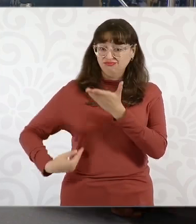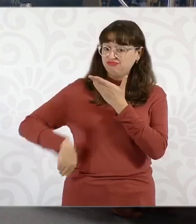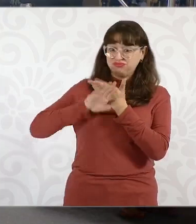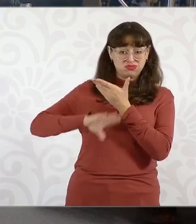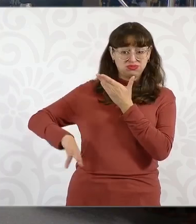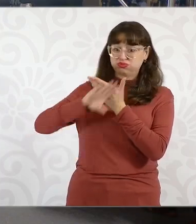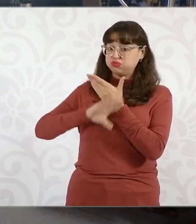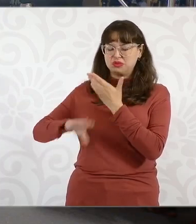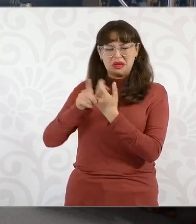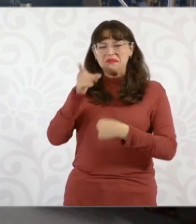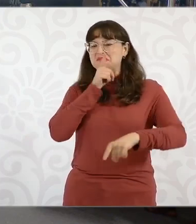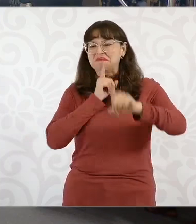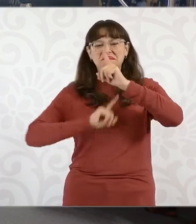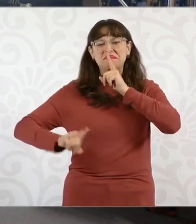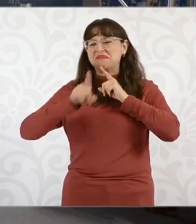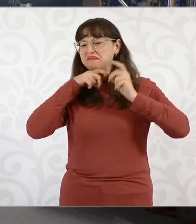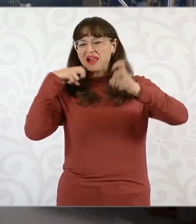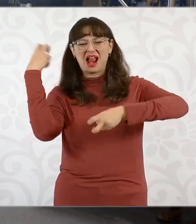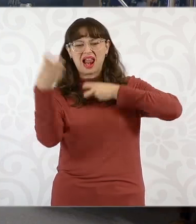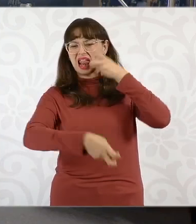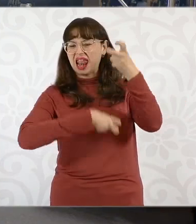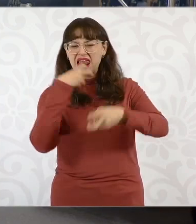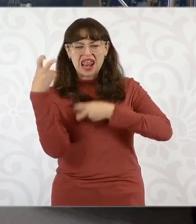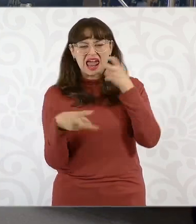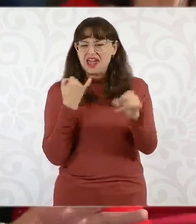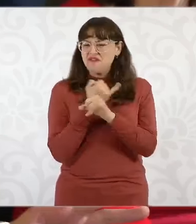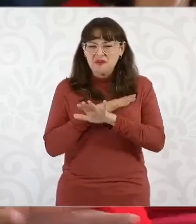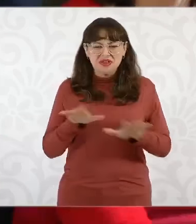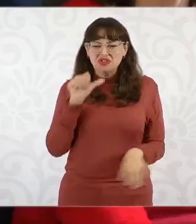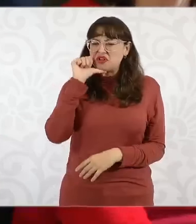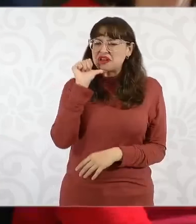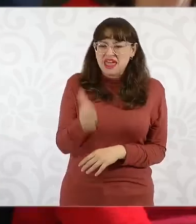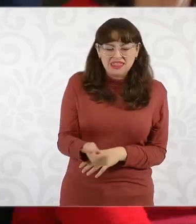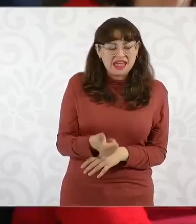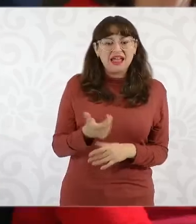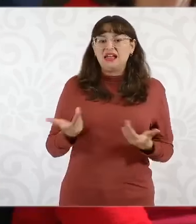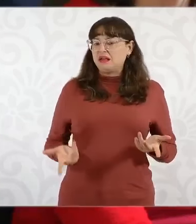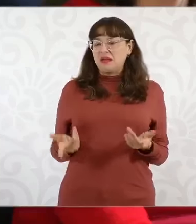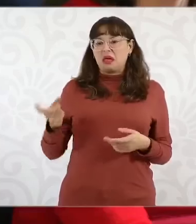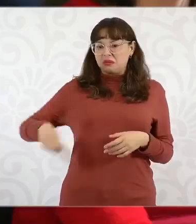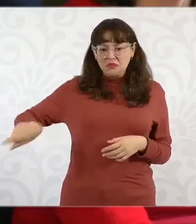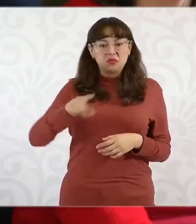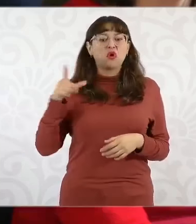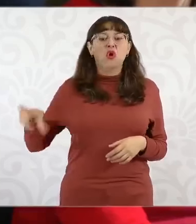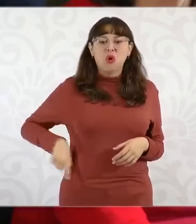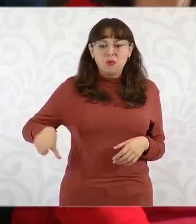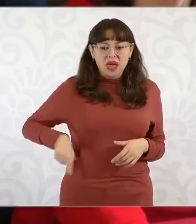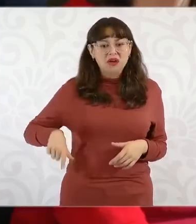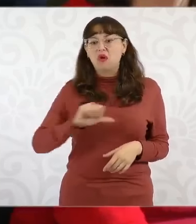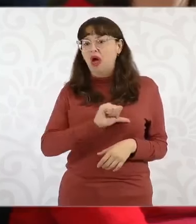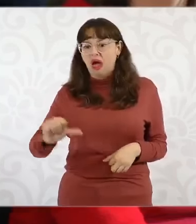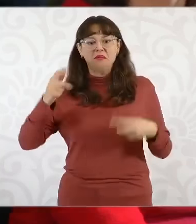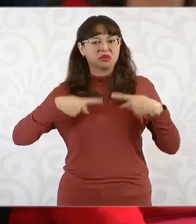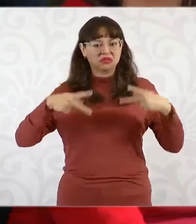comunicación con mentiras, calumnias, desinformación. Insisto, lo mismo de clase política como civiles, como periodistas, reporteros.